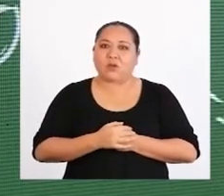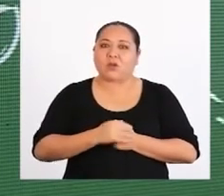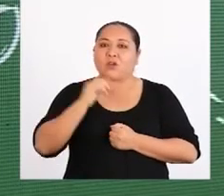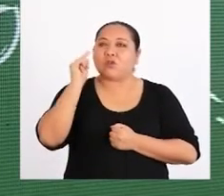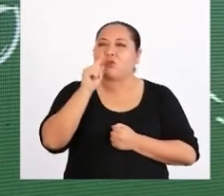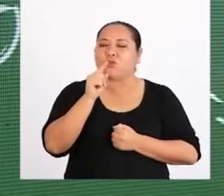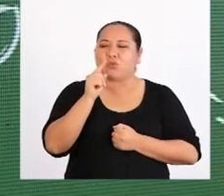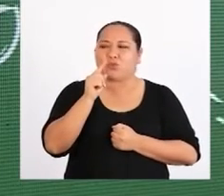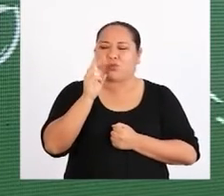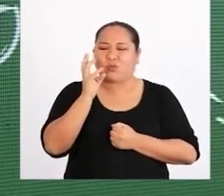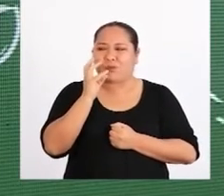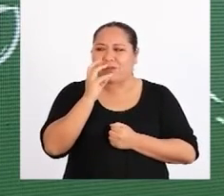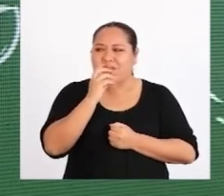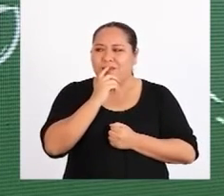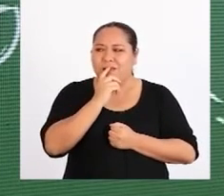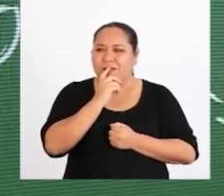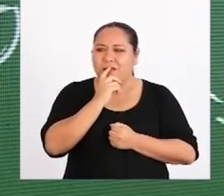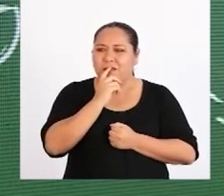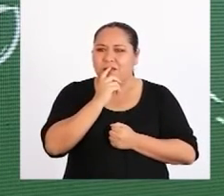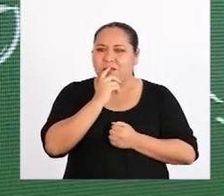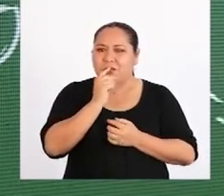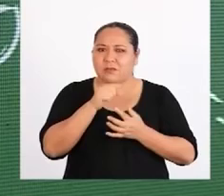tú